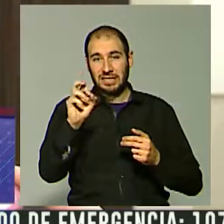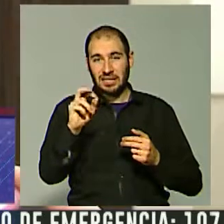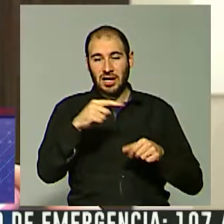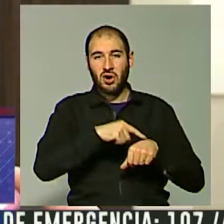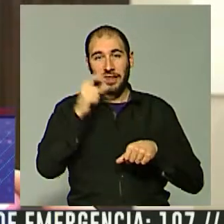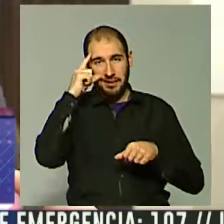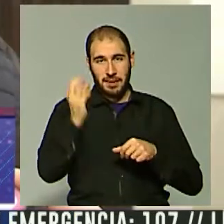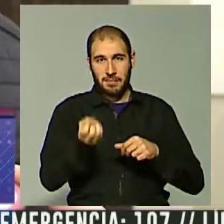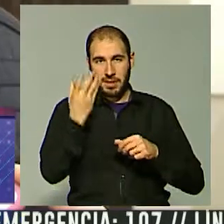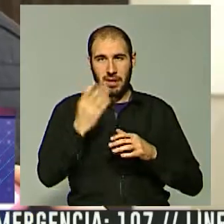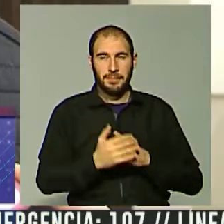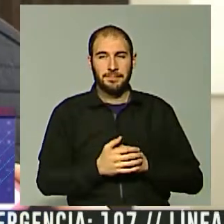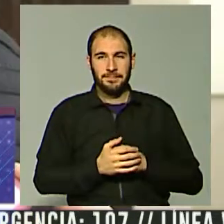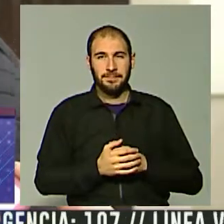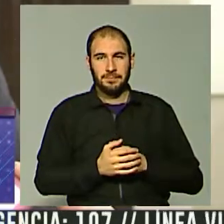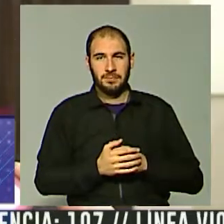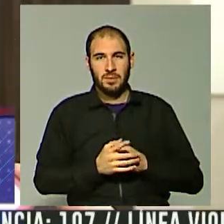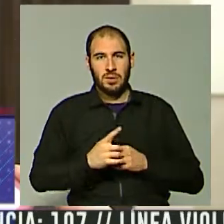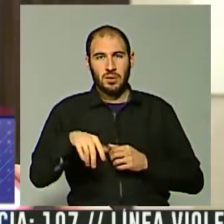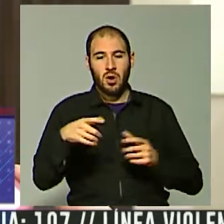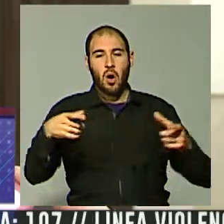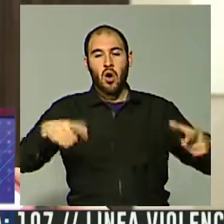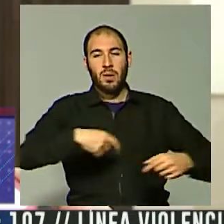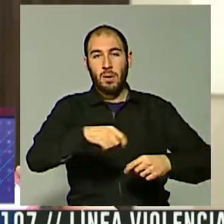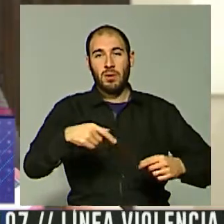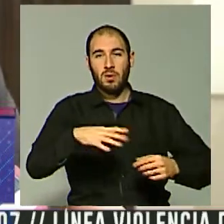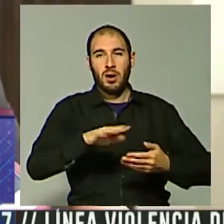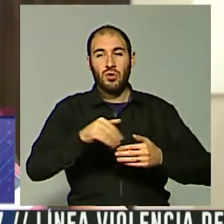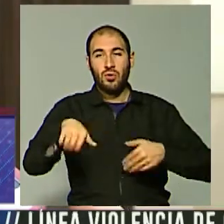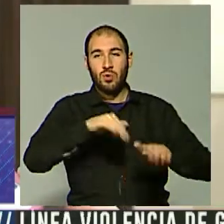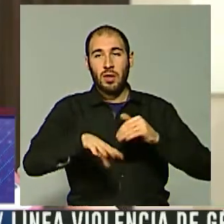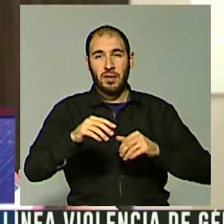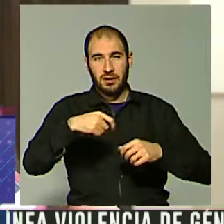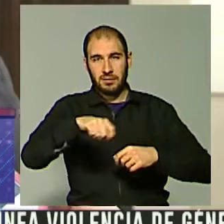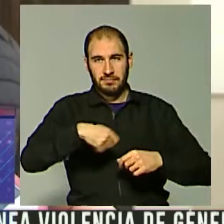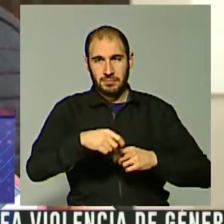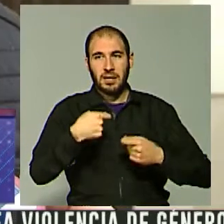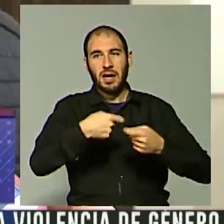las 10 horas vamos a realizar unas ollas populares en el nudo vial, donde al mismo tiempo